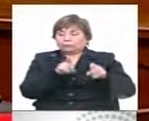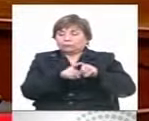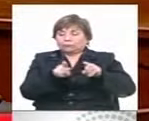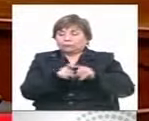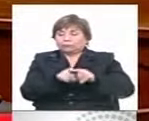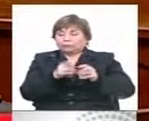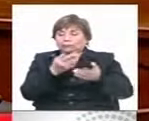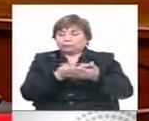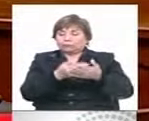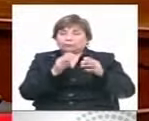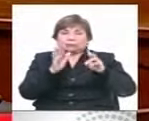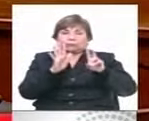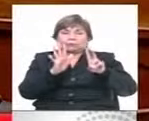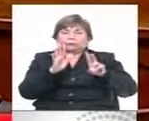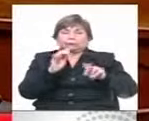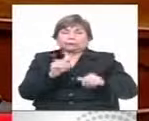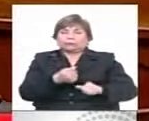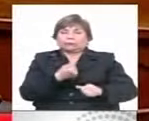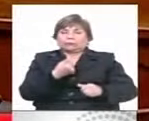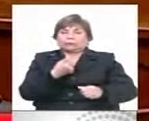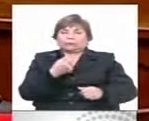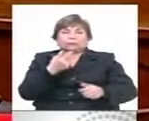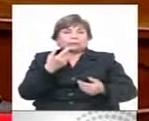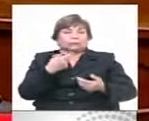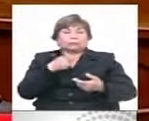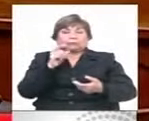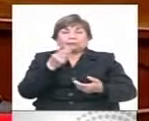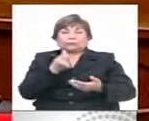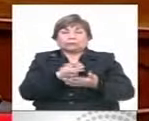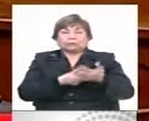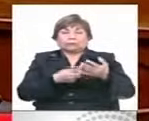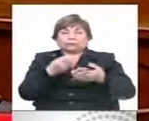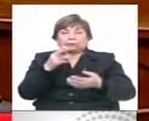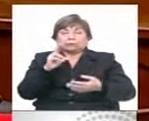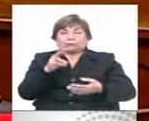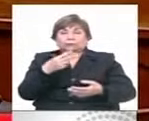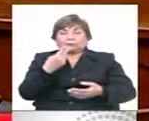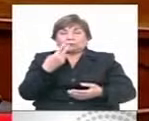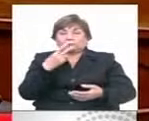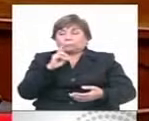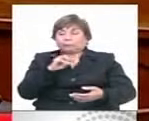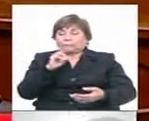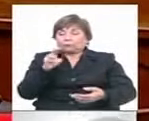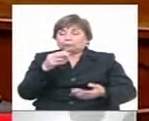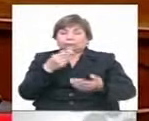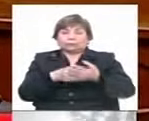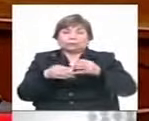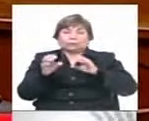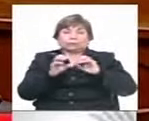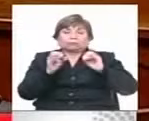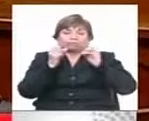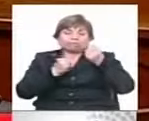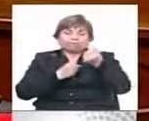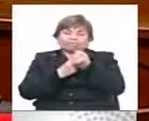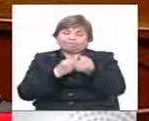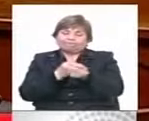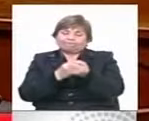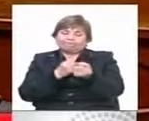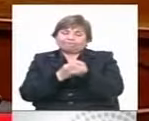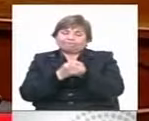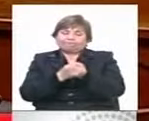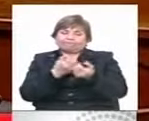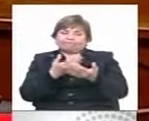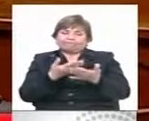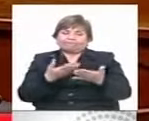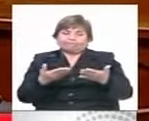destinará 7.406 millones en el 2022 para acciones de fortalecimiento de